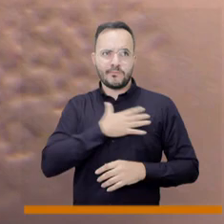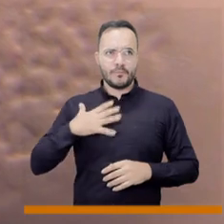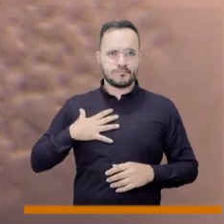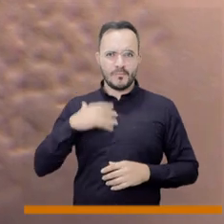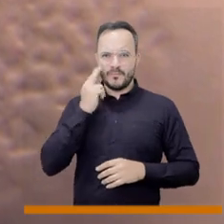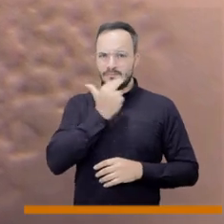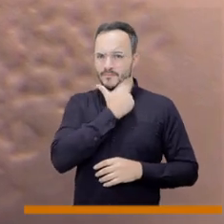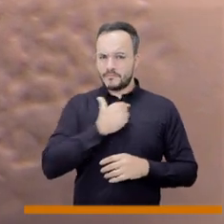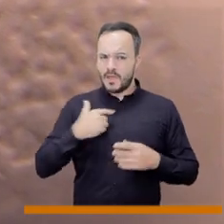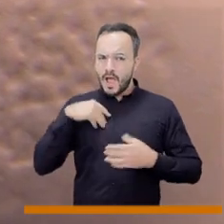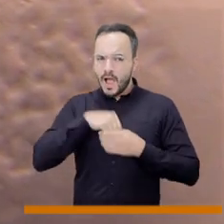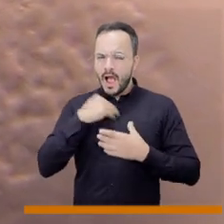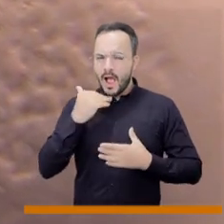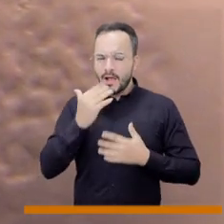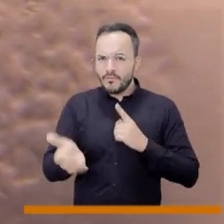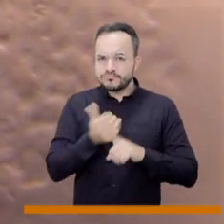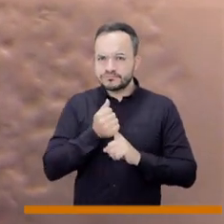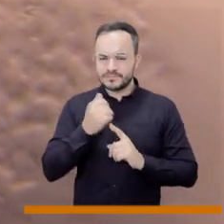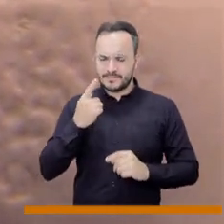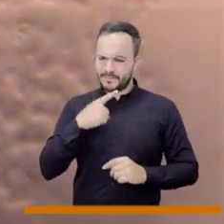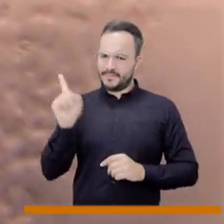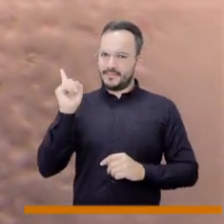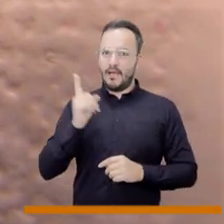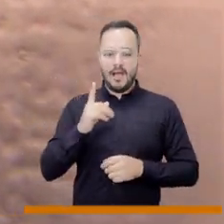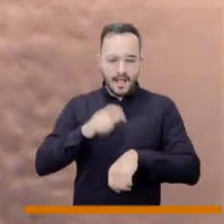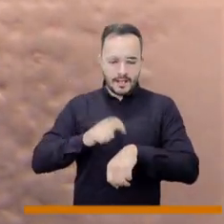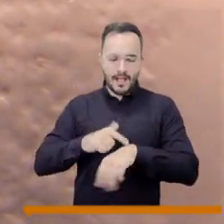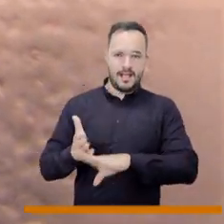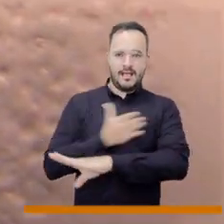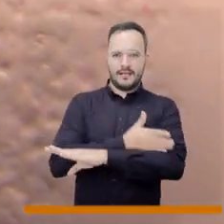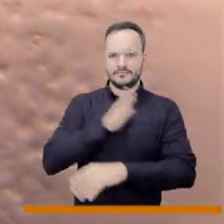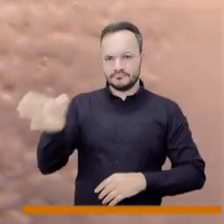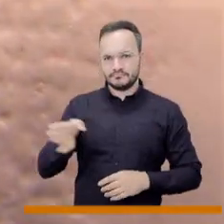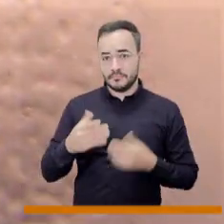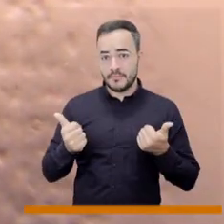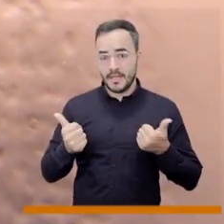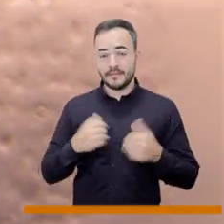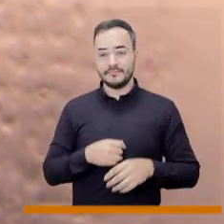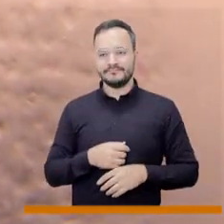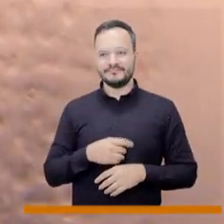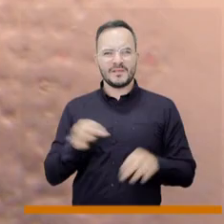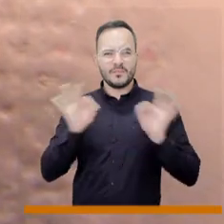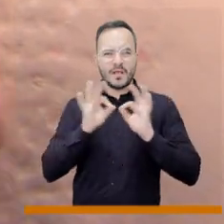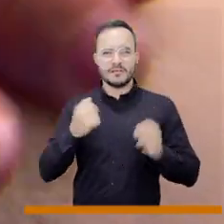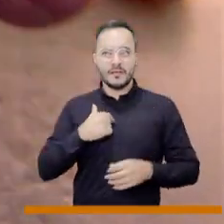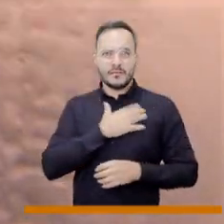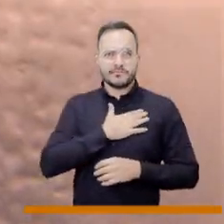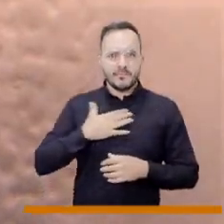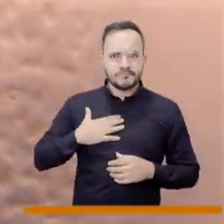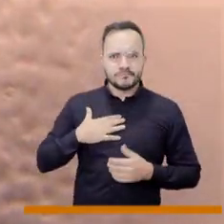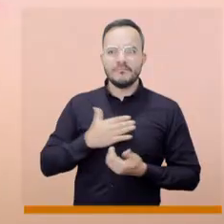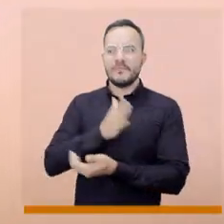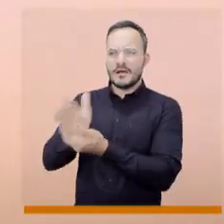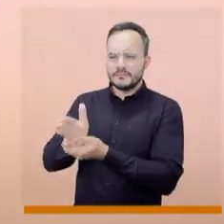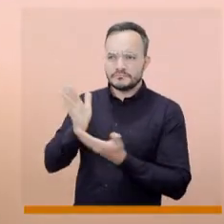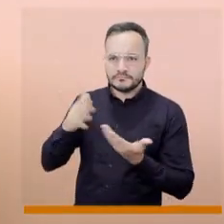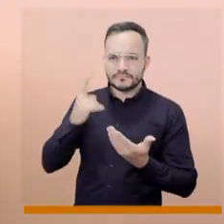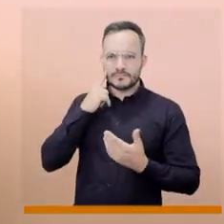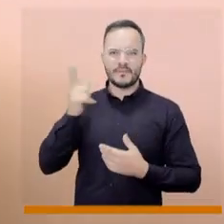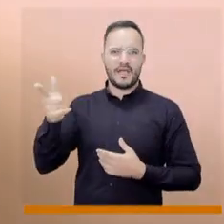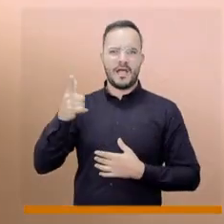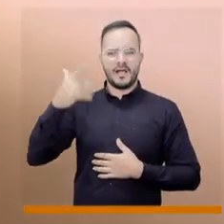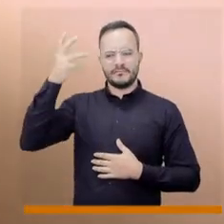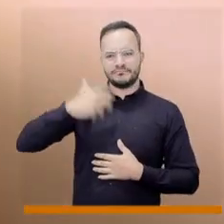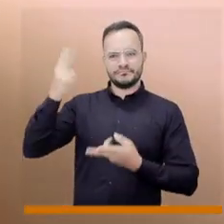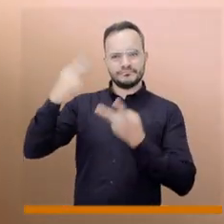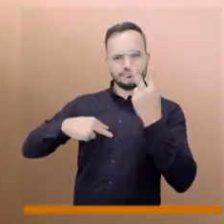algún cambio en sus mamas para consultar a tiempo. Esto asociado también a la tamización o la búsqueda de detección